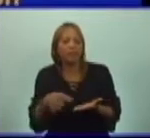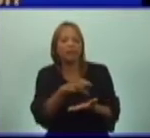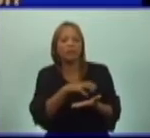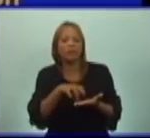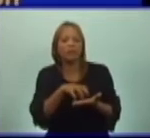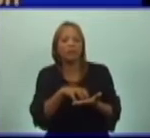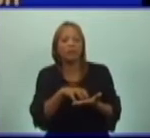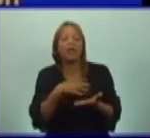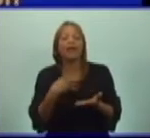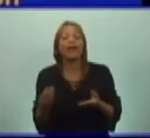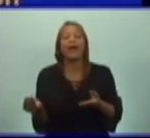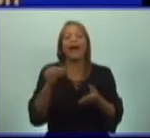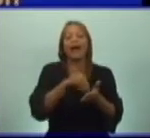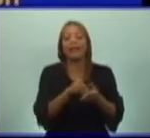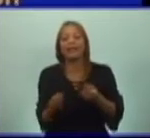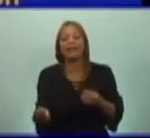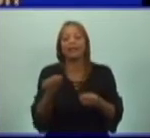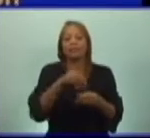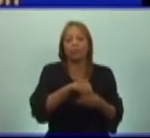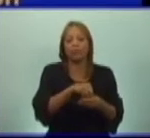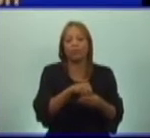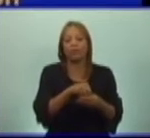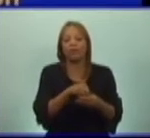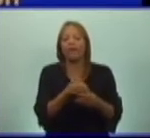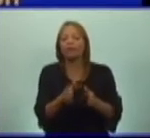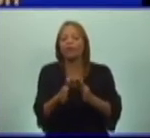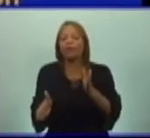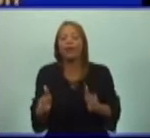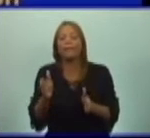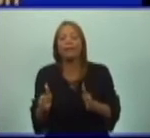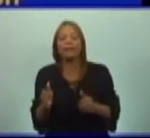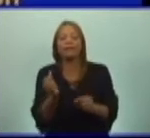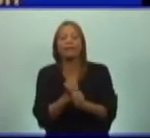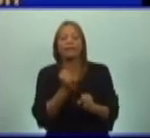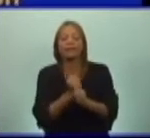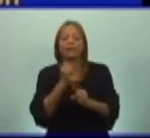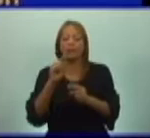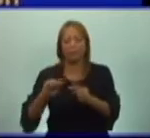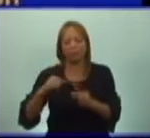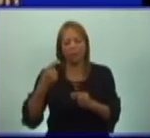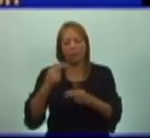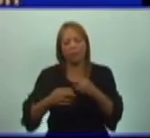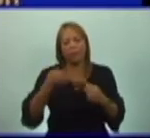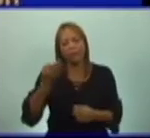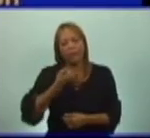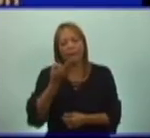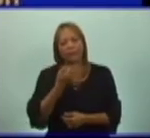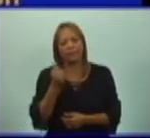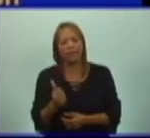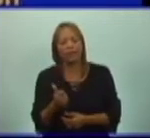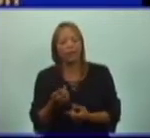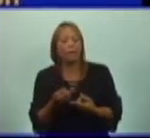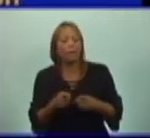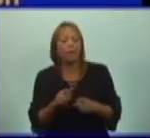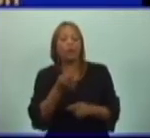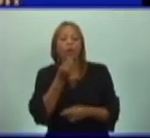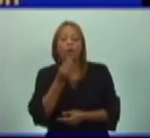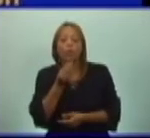sus anexos, que es una parte del trabajo que luego la explicaremos. Pero podrán